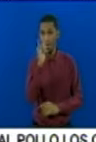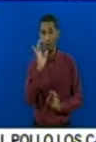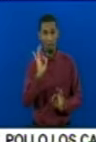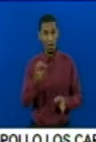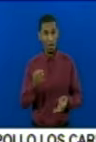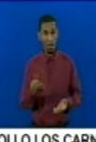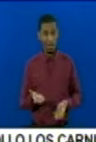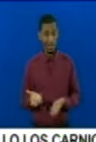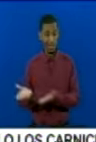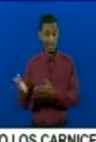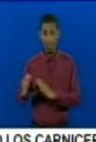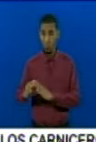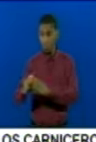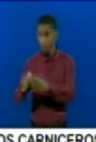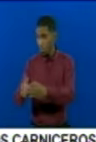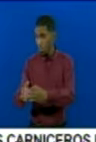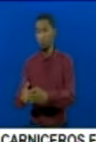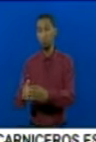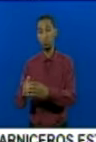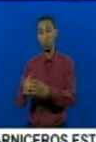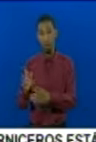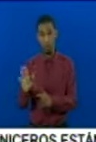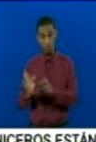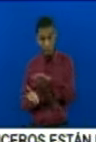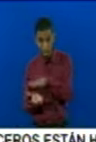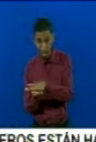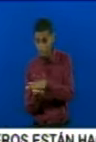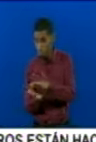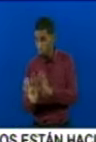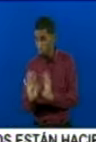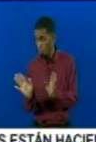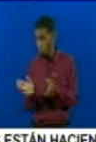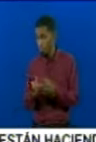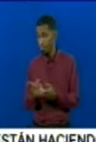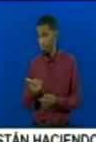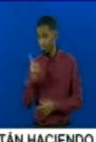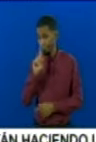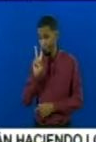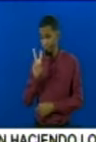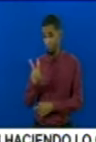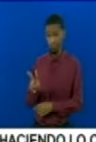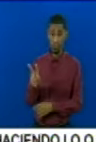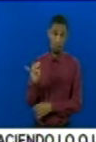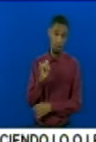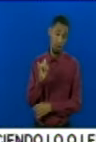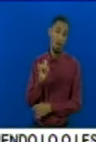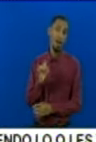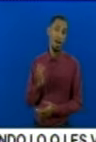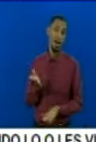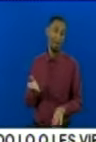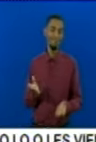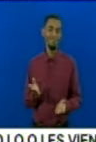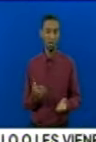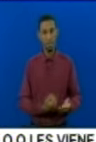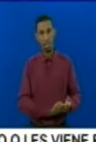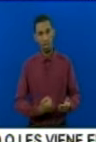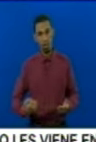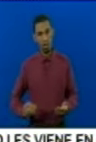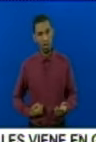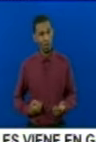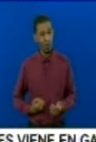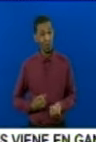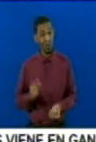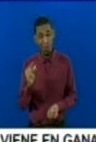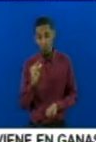de lo que se hace en el puerto, en los almacenes, por los transportistas. Y yo creo que nunca será suficiente. Nunca será suficiente